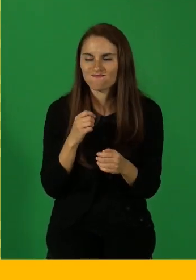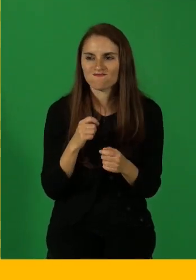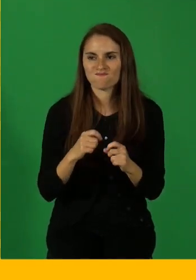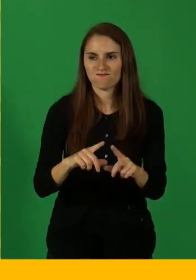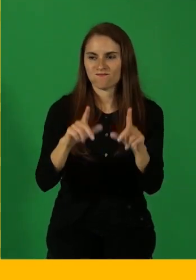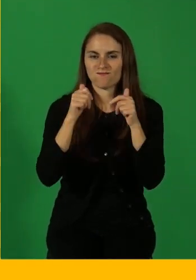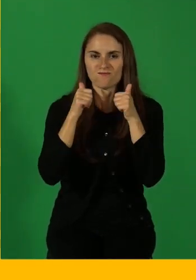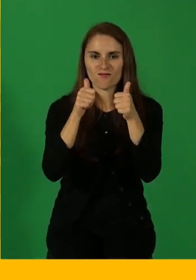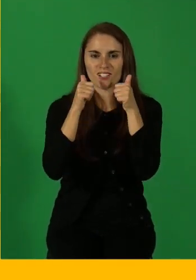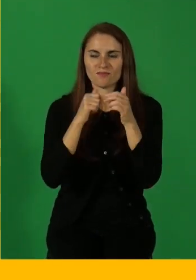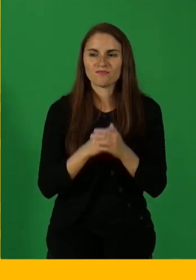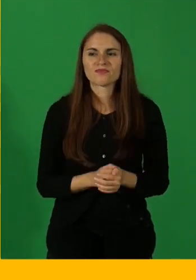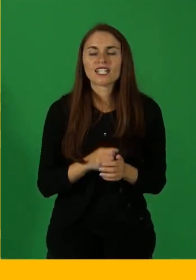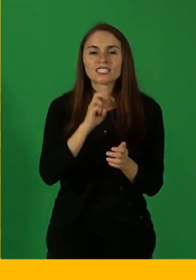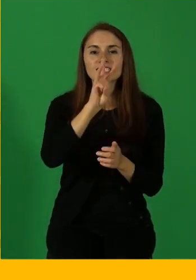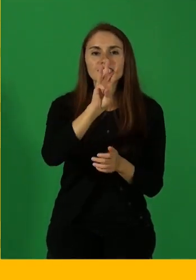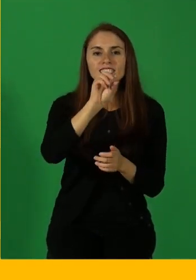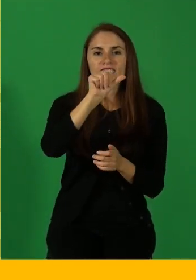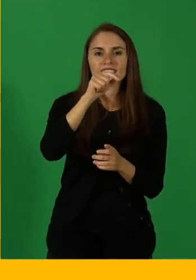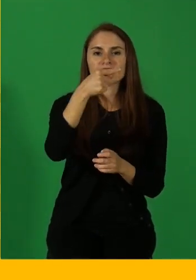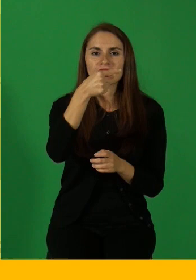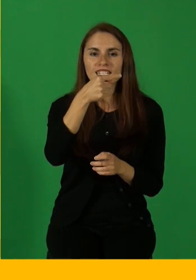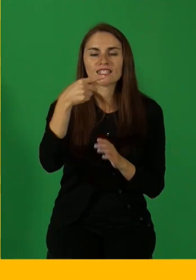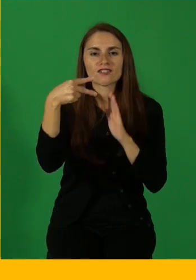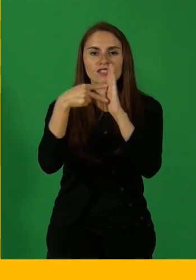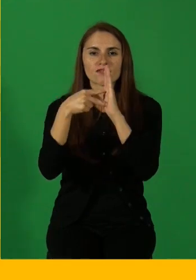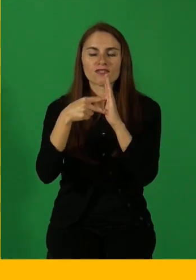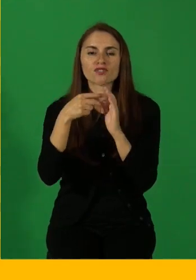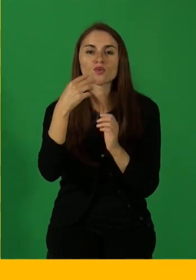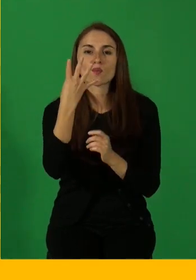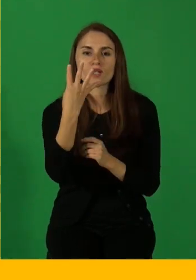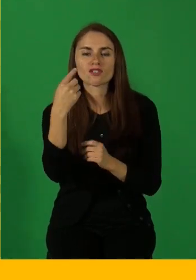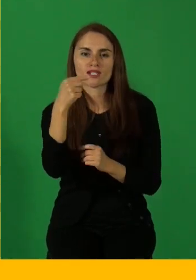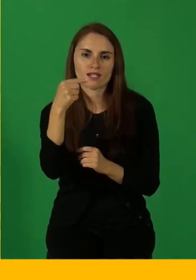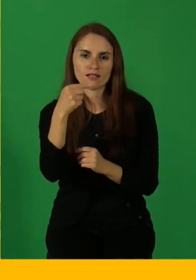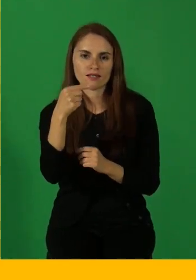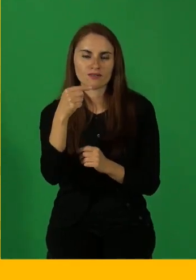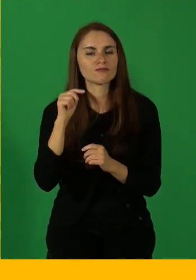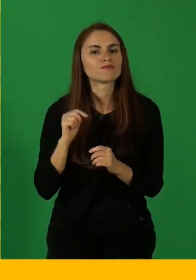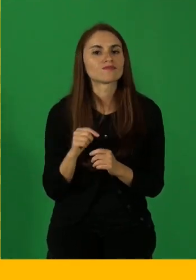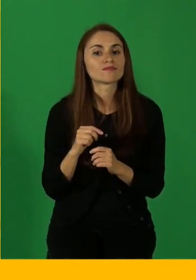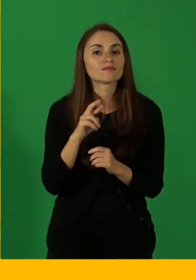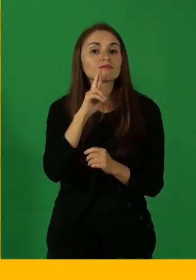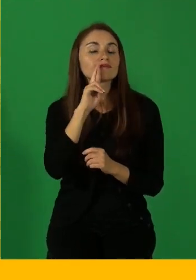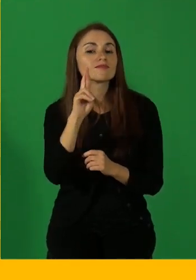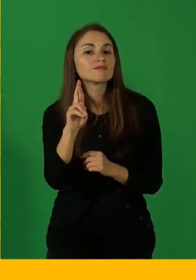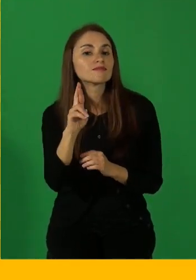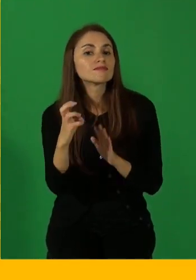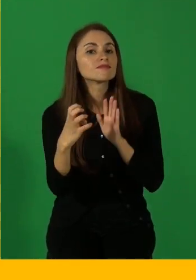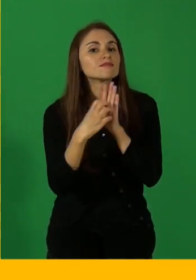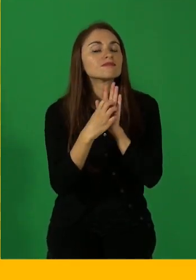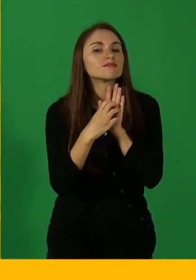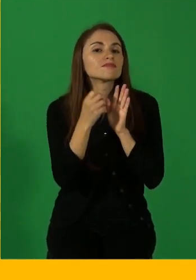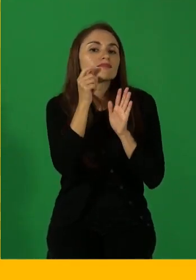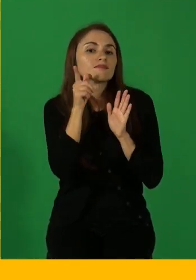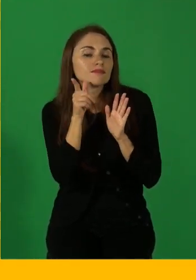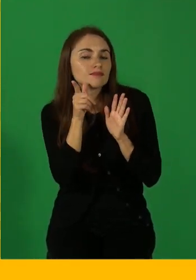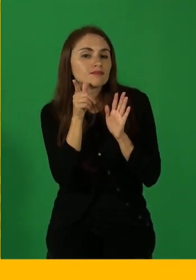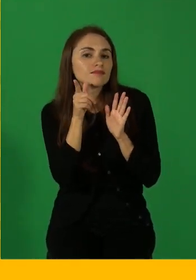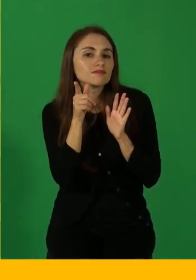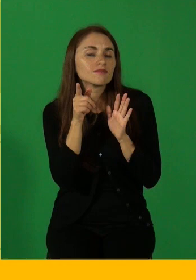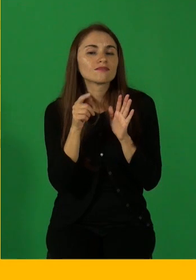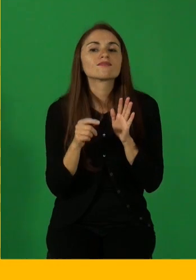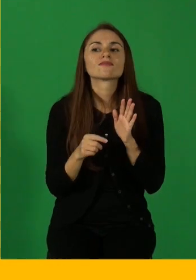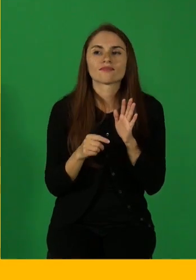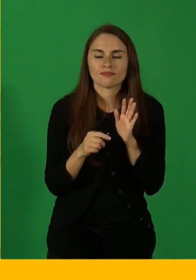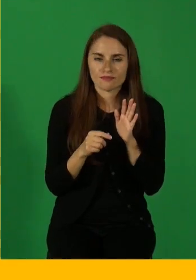esto? Tenemos 36 negativo dividido en 4 negativo. ¿Cómo va a ser nuestro resultado? ¿Qué ficha vamos a ocupar? ¿La tienes